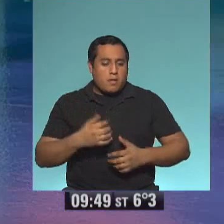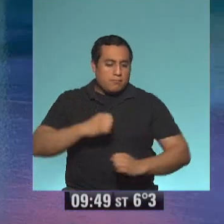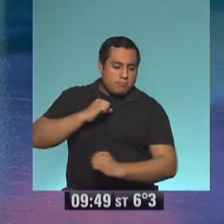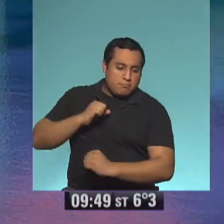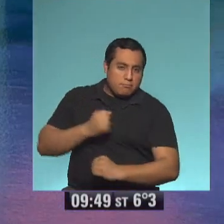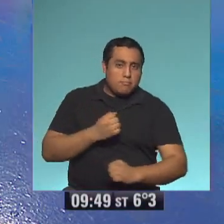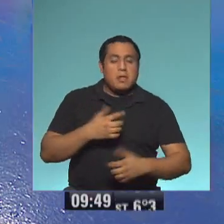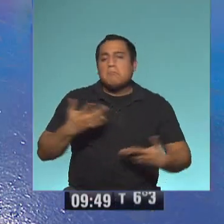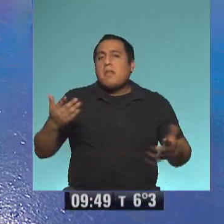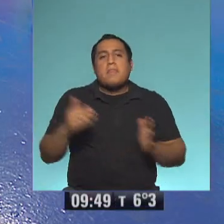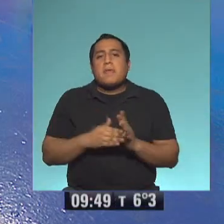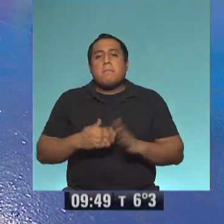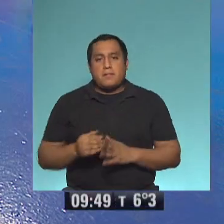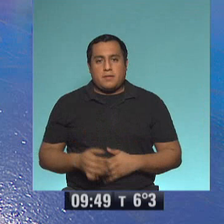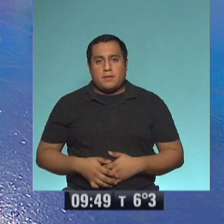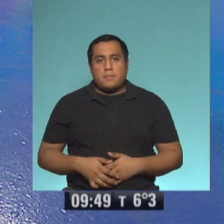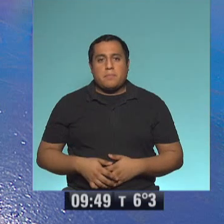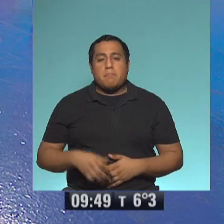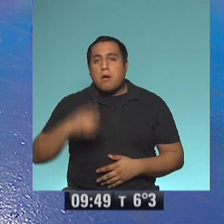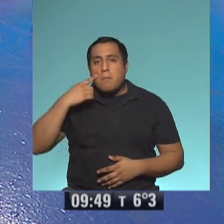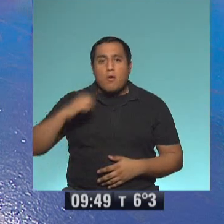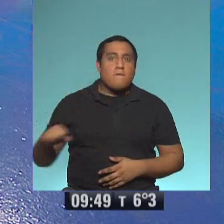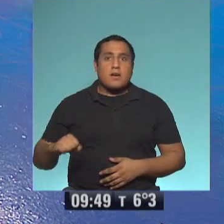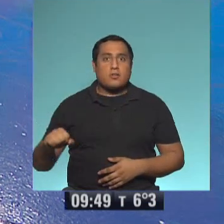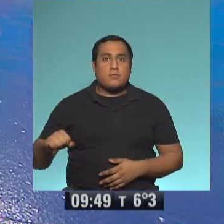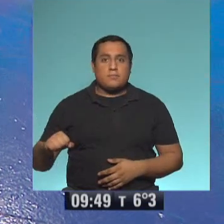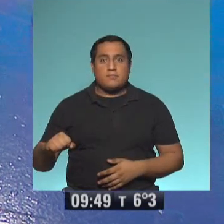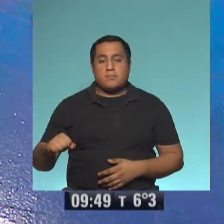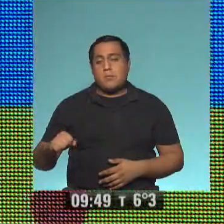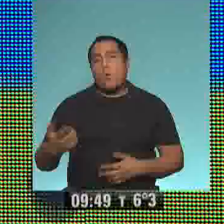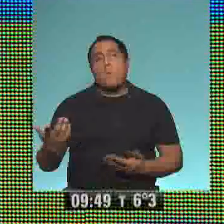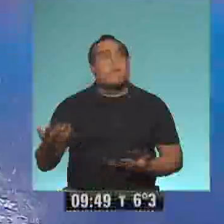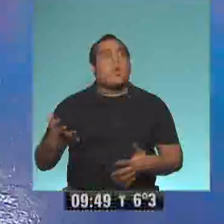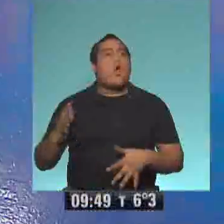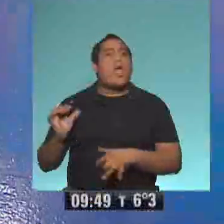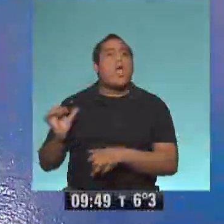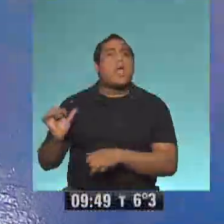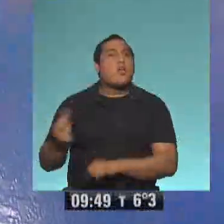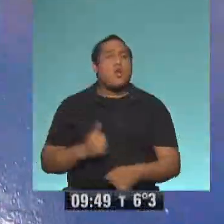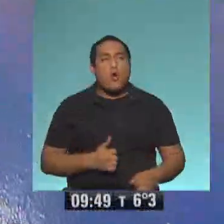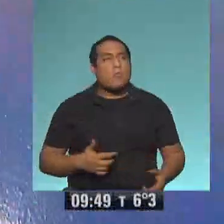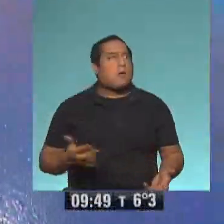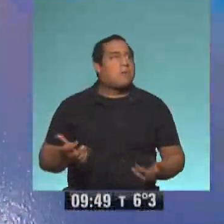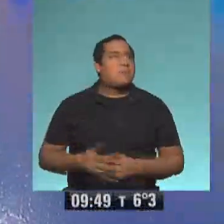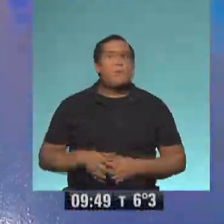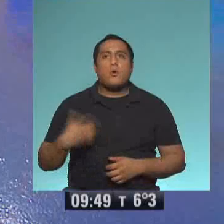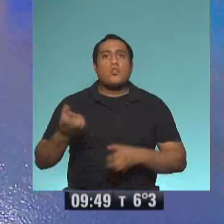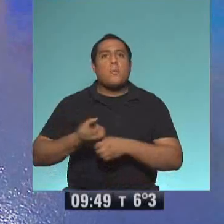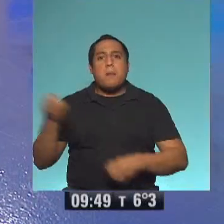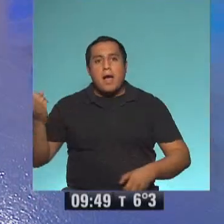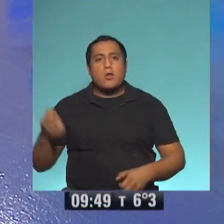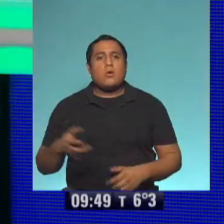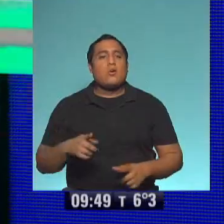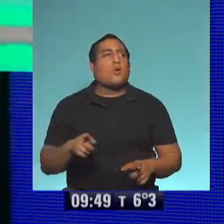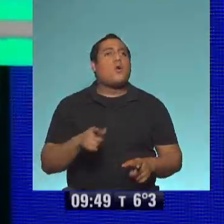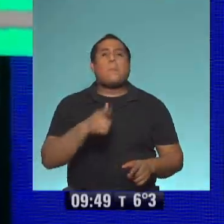depende que de lo que tengan en casa. Encontramos un bastón que están re lindos, pero puede ser una escoba, claro, un palo que encuentren por ahí. Esto sería como un